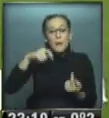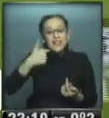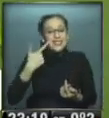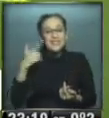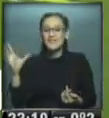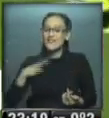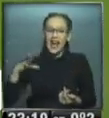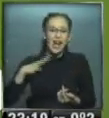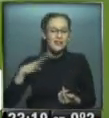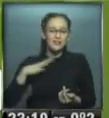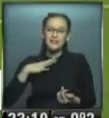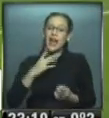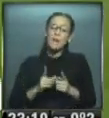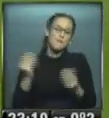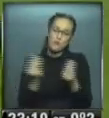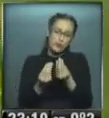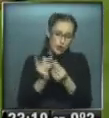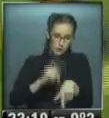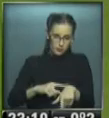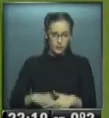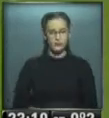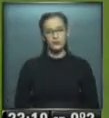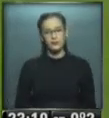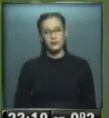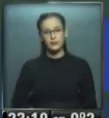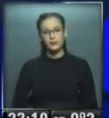Mundial o tal vez algún partido amistoso.